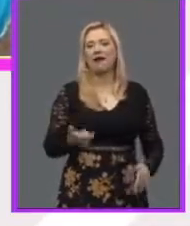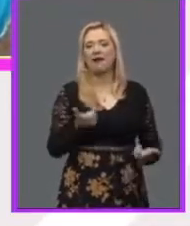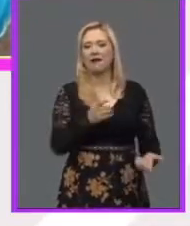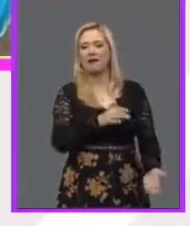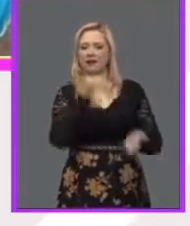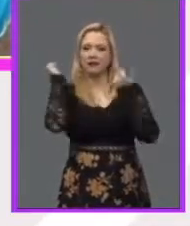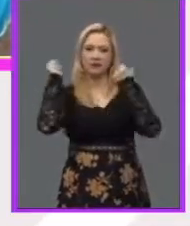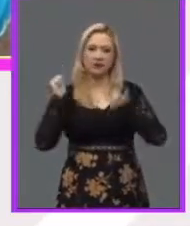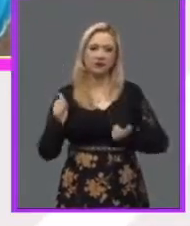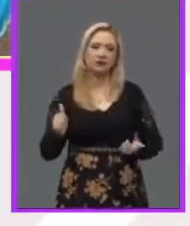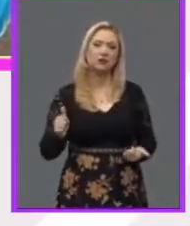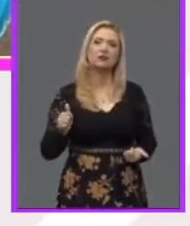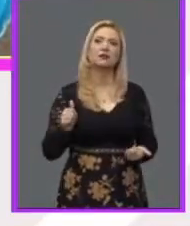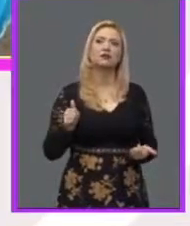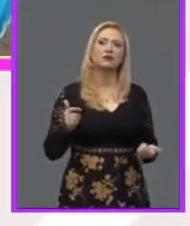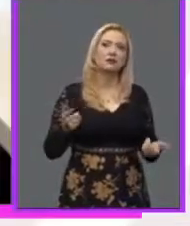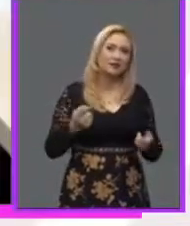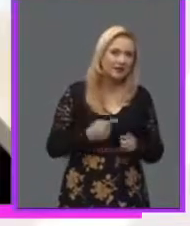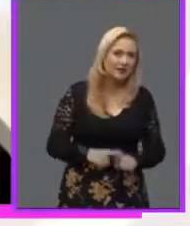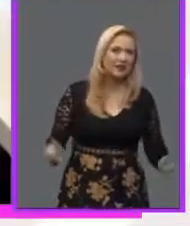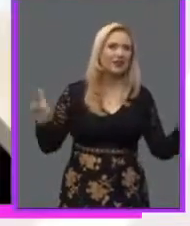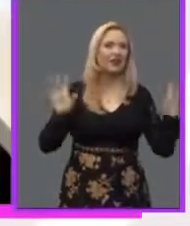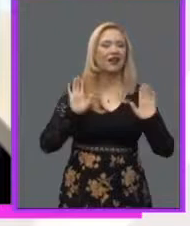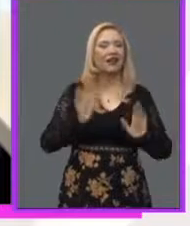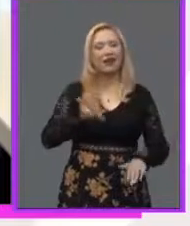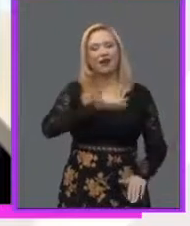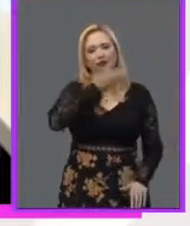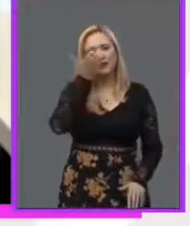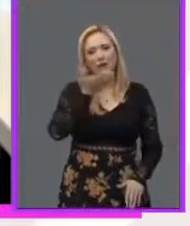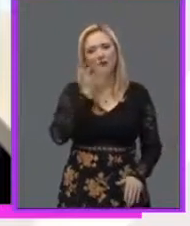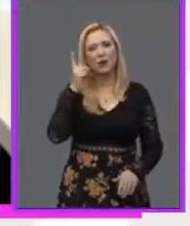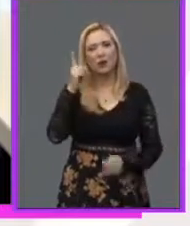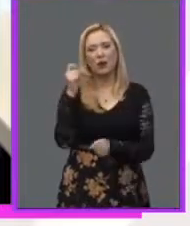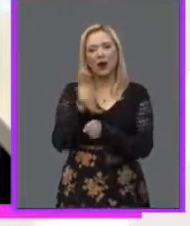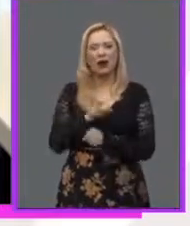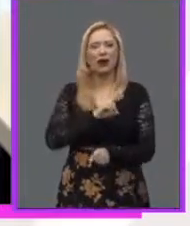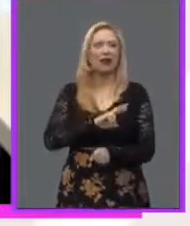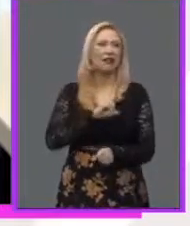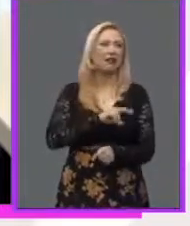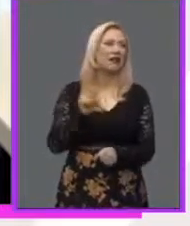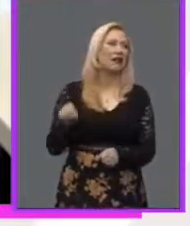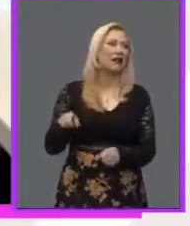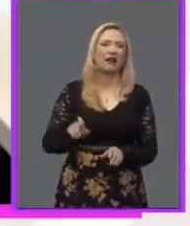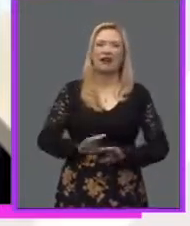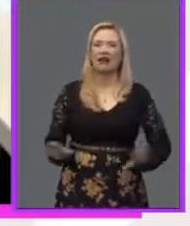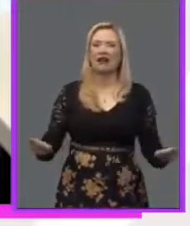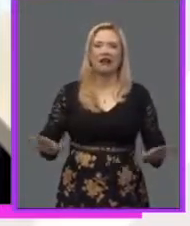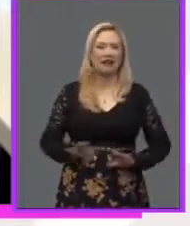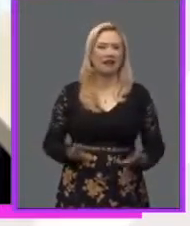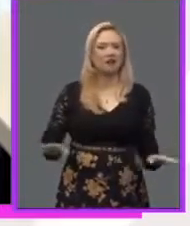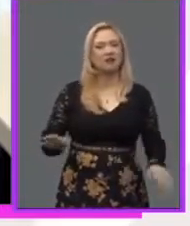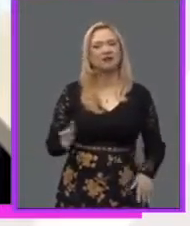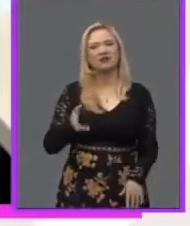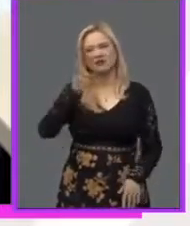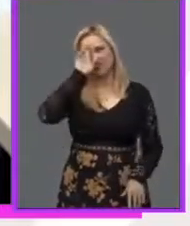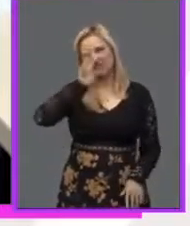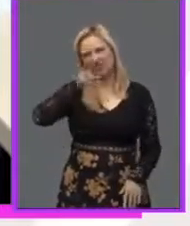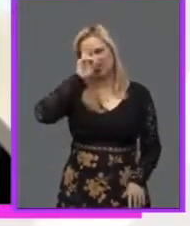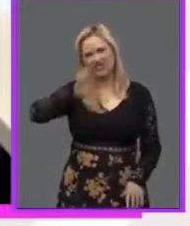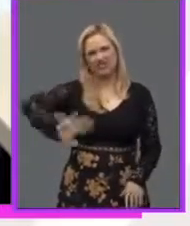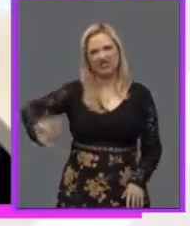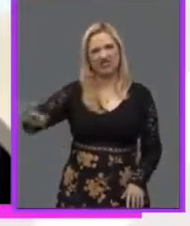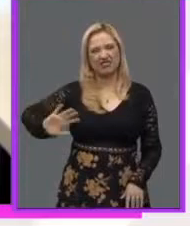de vivienda y ciudad y turismo, que es estas plataformas de renta a corto plazo. Hay que satanizarlas, prohibirlas y cualquier persona que